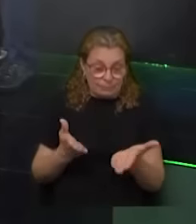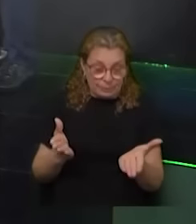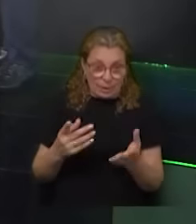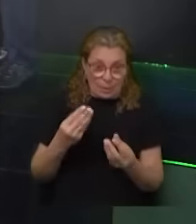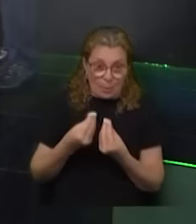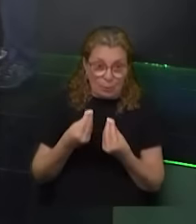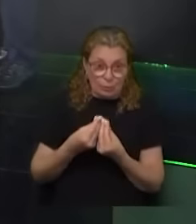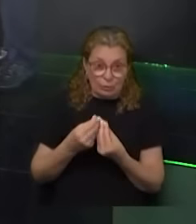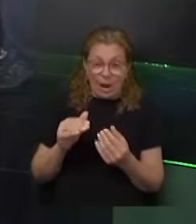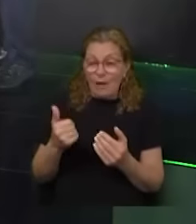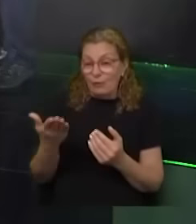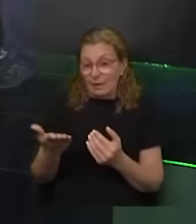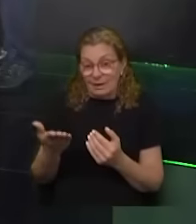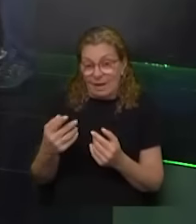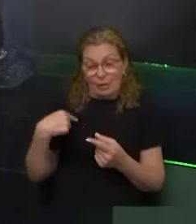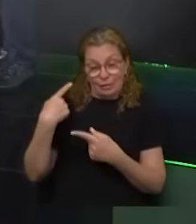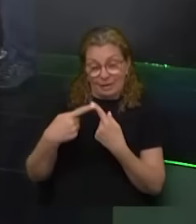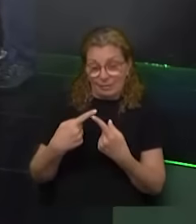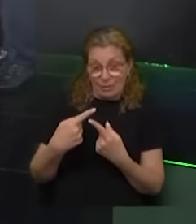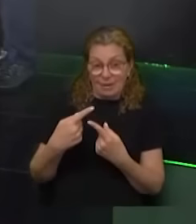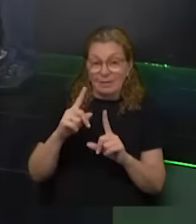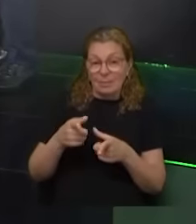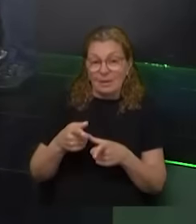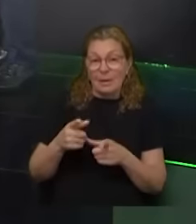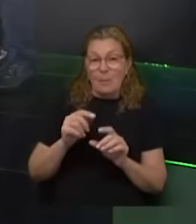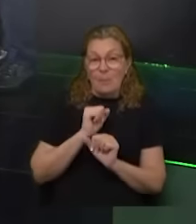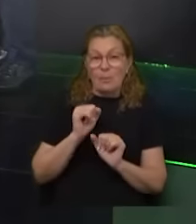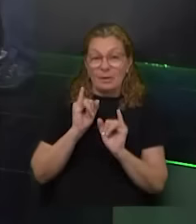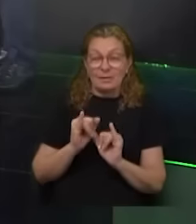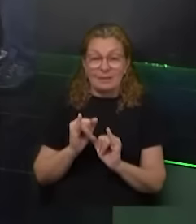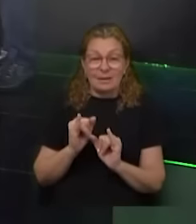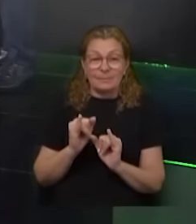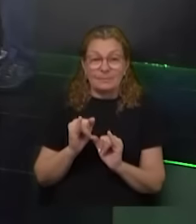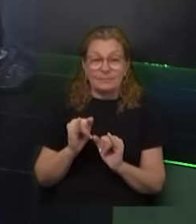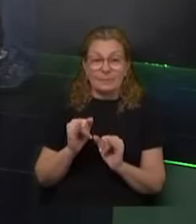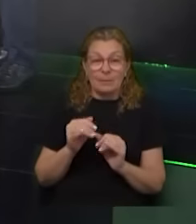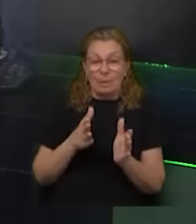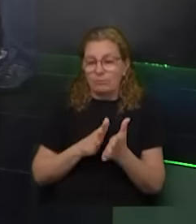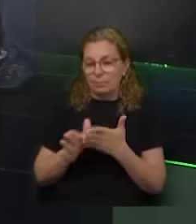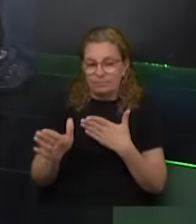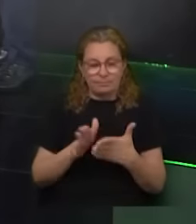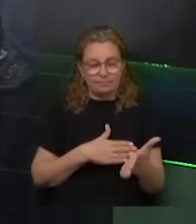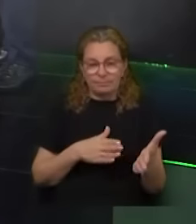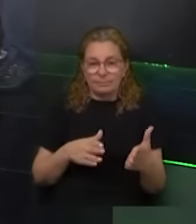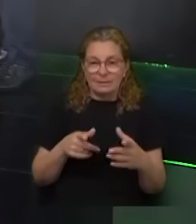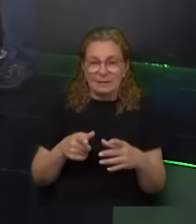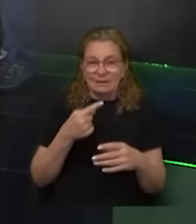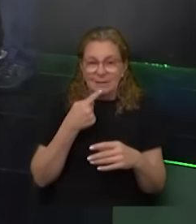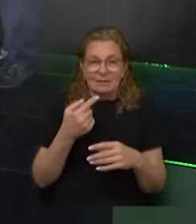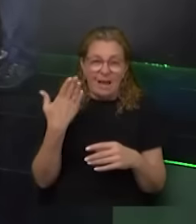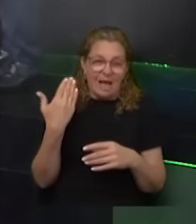población por fuera de los medios tradicionales también hay digamos válvulas de escape mayores que las que había